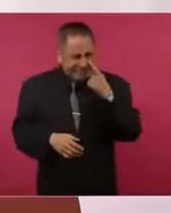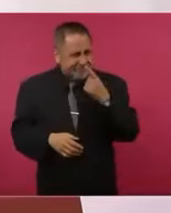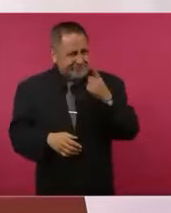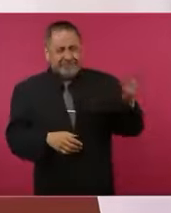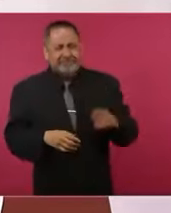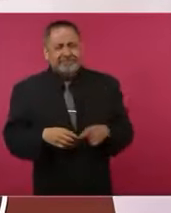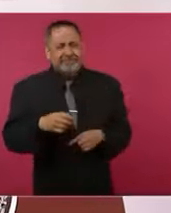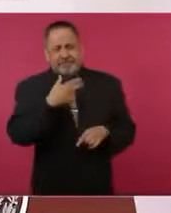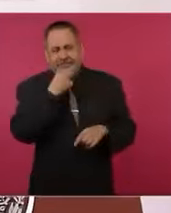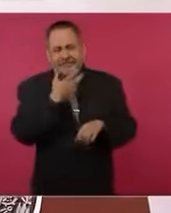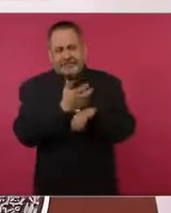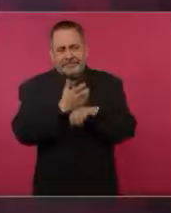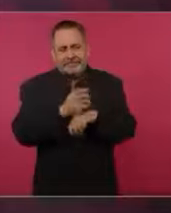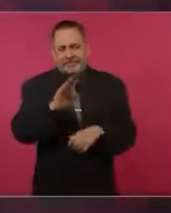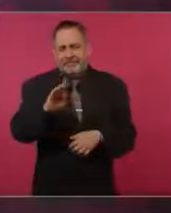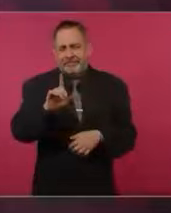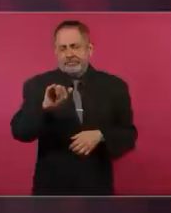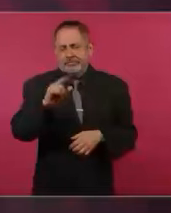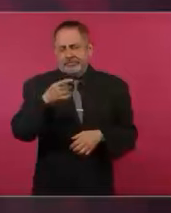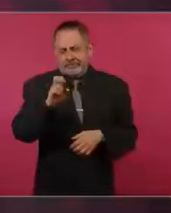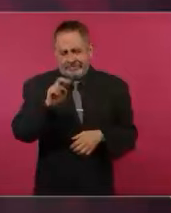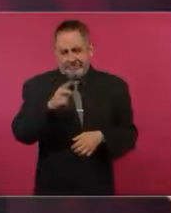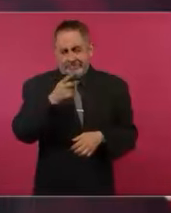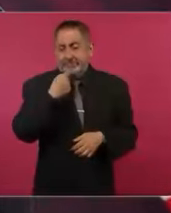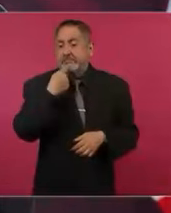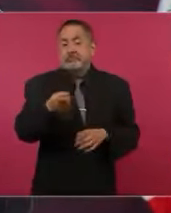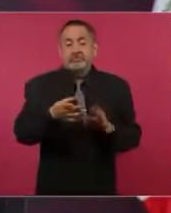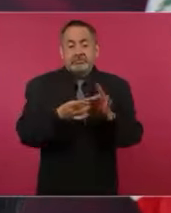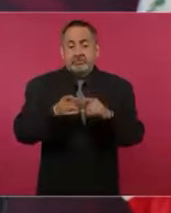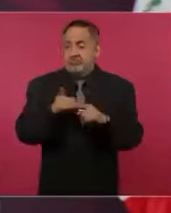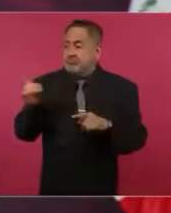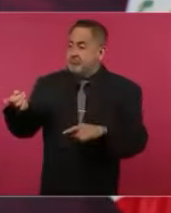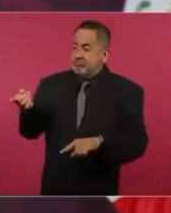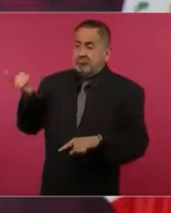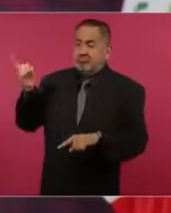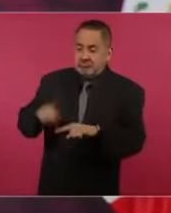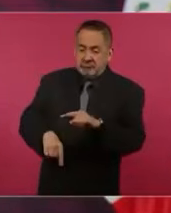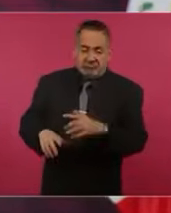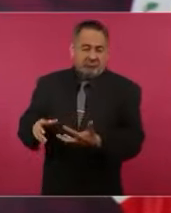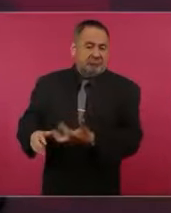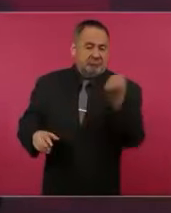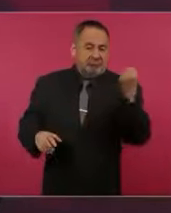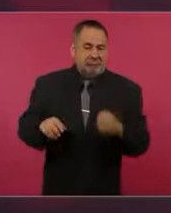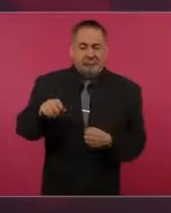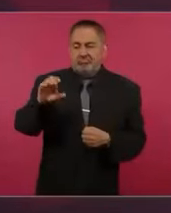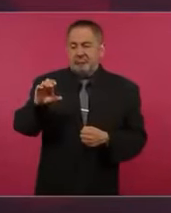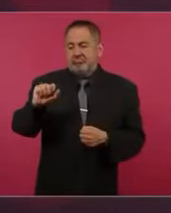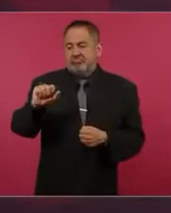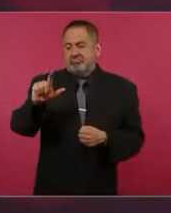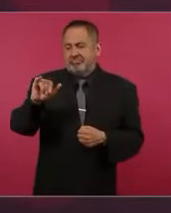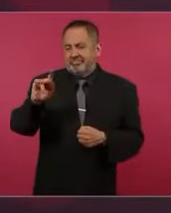está diciendo que vamos a expropiar este Calica.